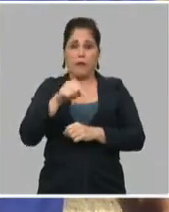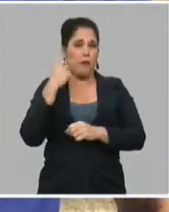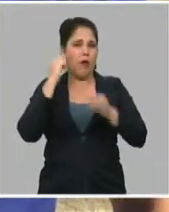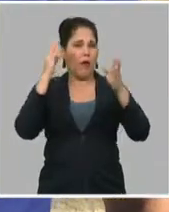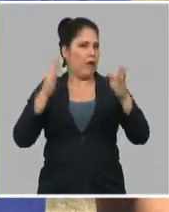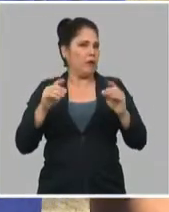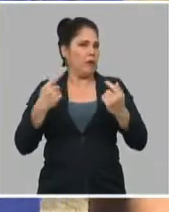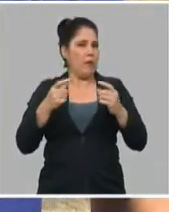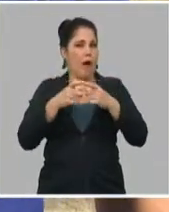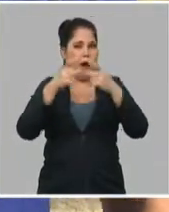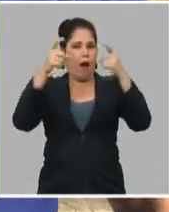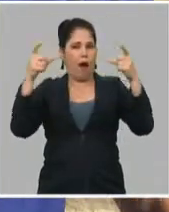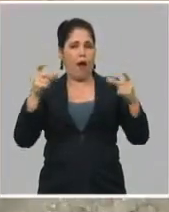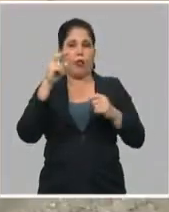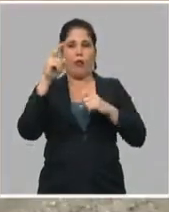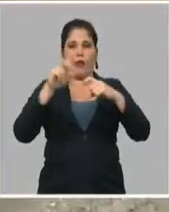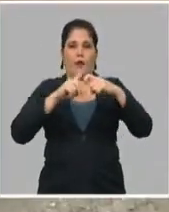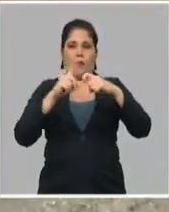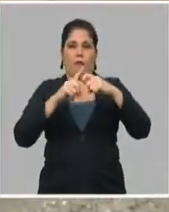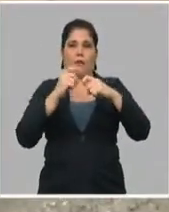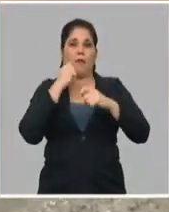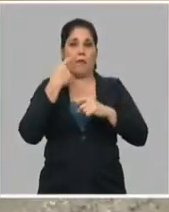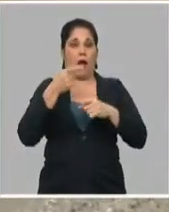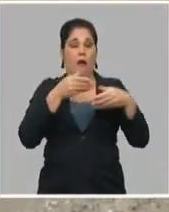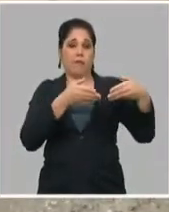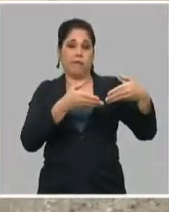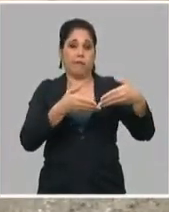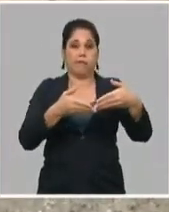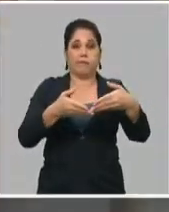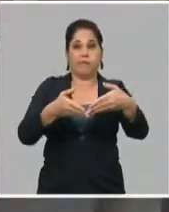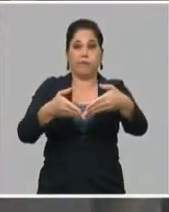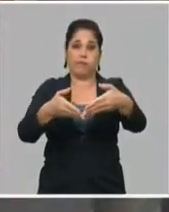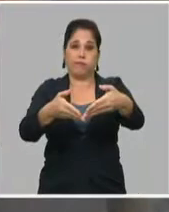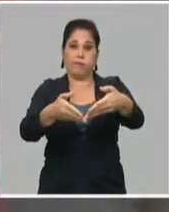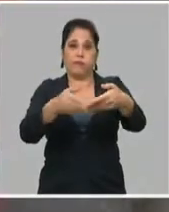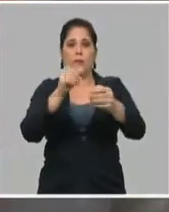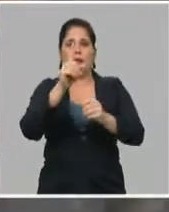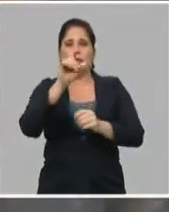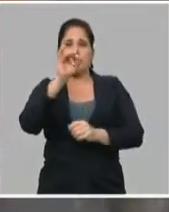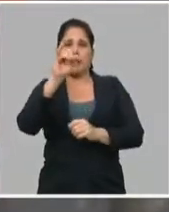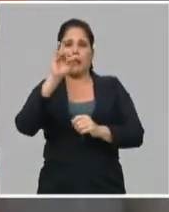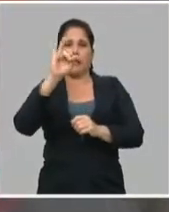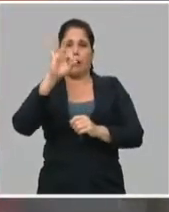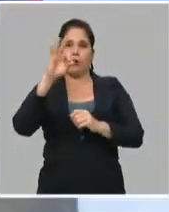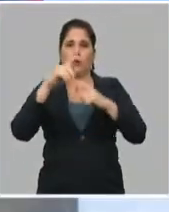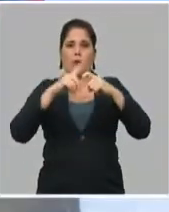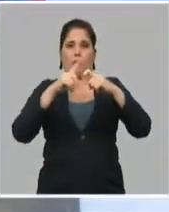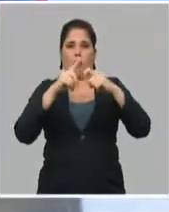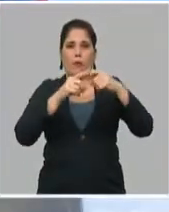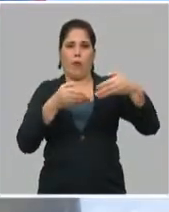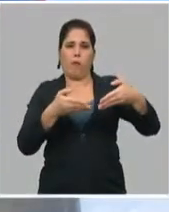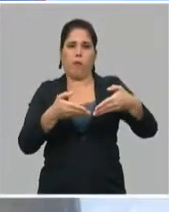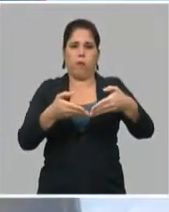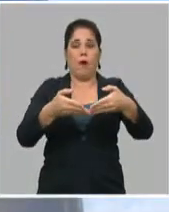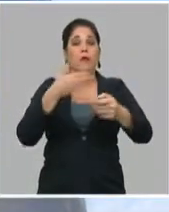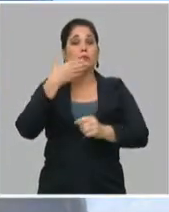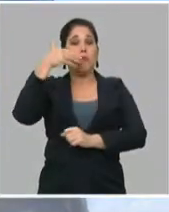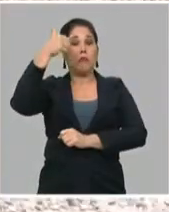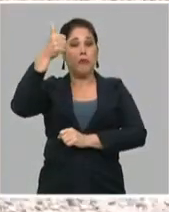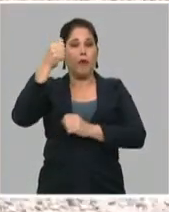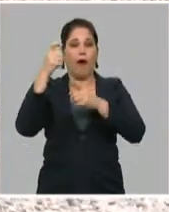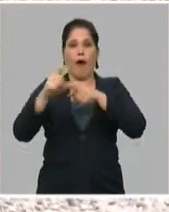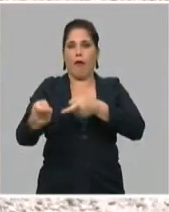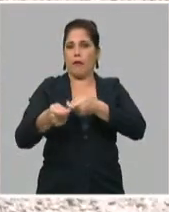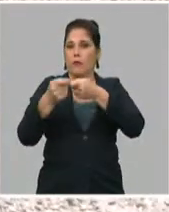año incrementamos 2 kilómetros más. El trazado del canal magistral de unos 68 kilómetros beneficiará a